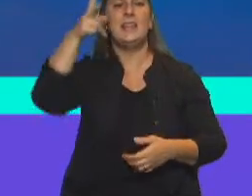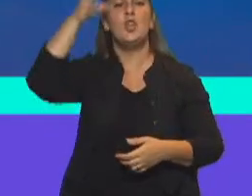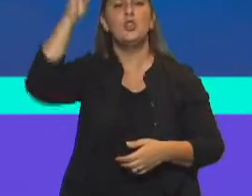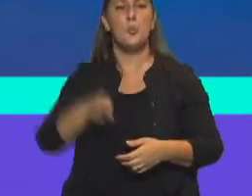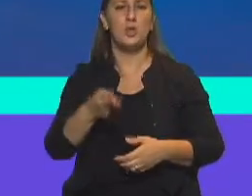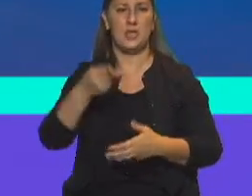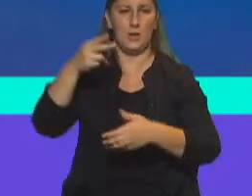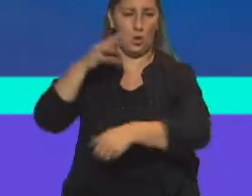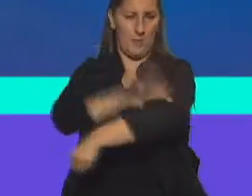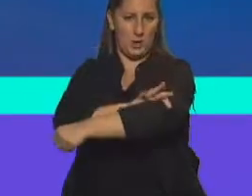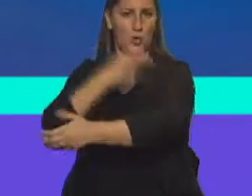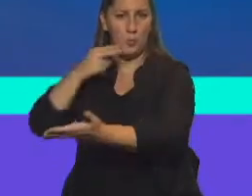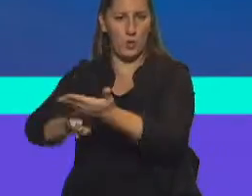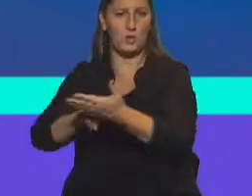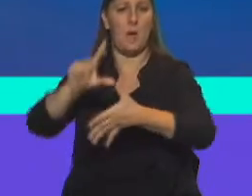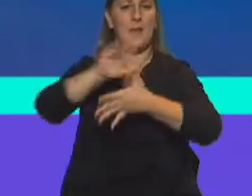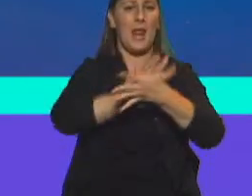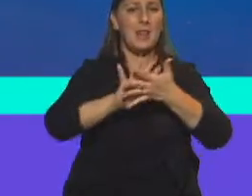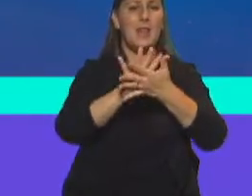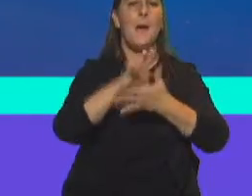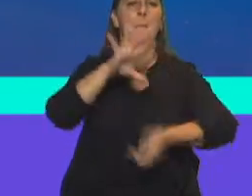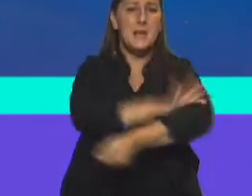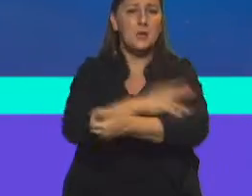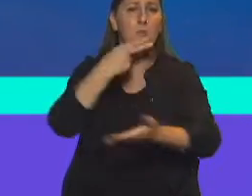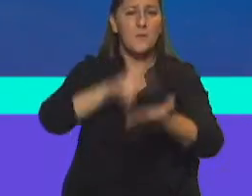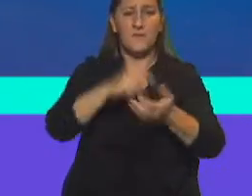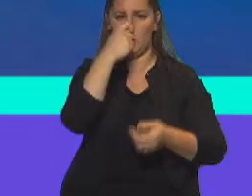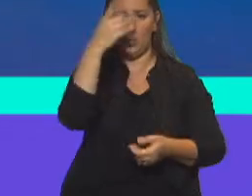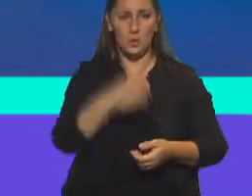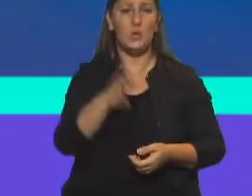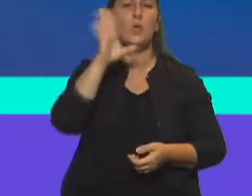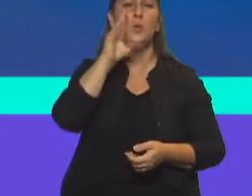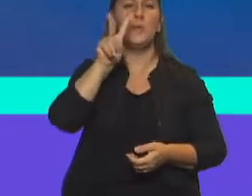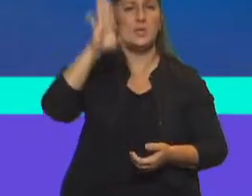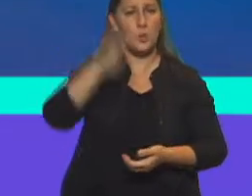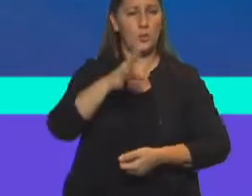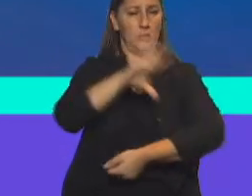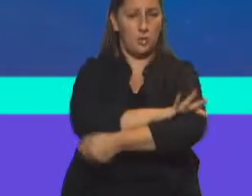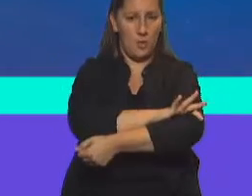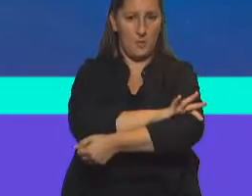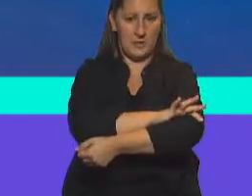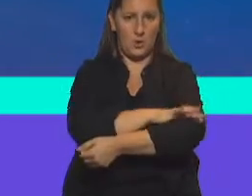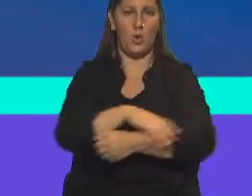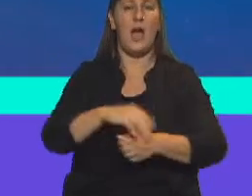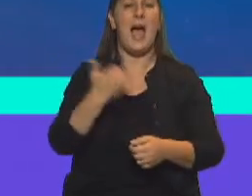presión tributaria. América Latina, 21% de presión tributaria. Estados Unidos, 25%. Argentina está en torno